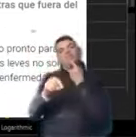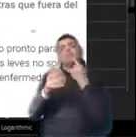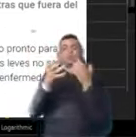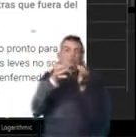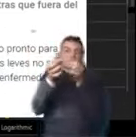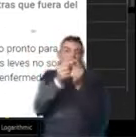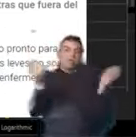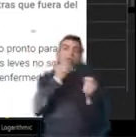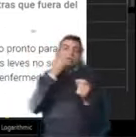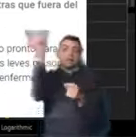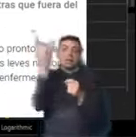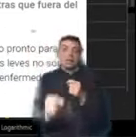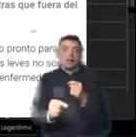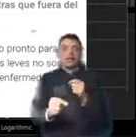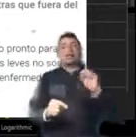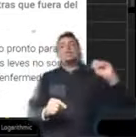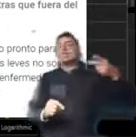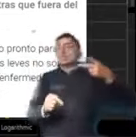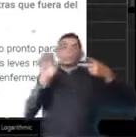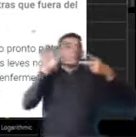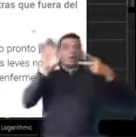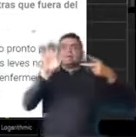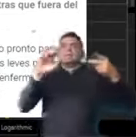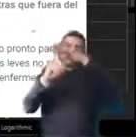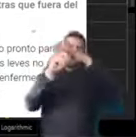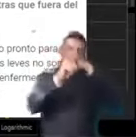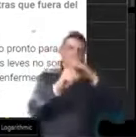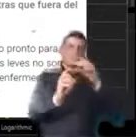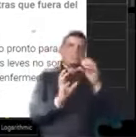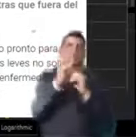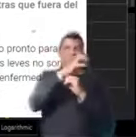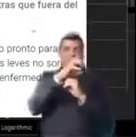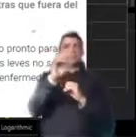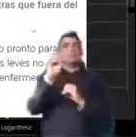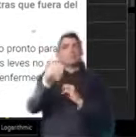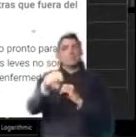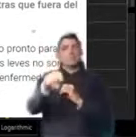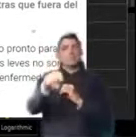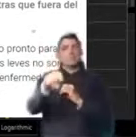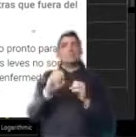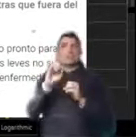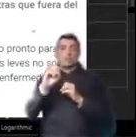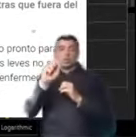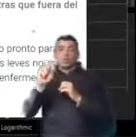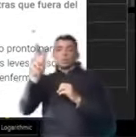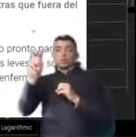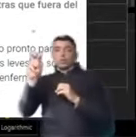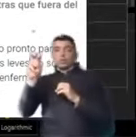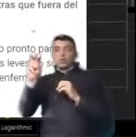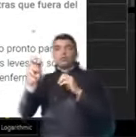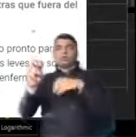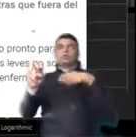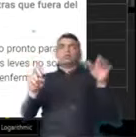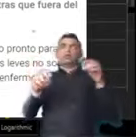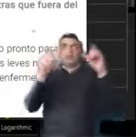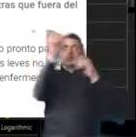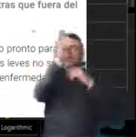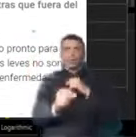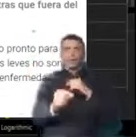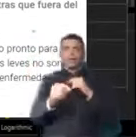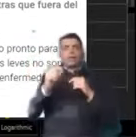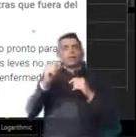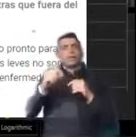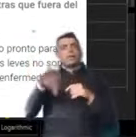donde más casos confirmados hay. No se respeta esto del 0.7%, de hecho en Italia, según el caso confirmados y